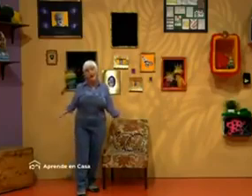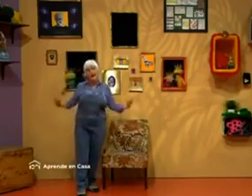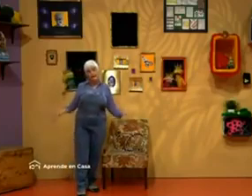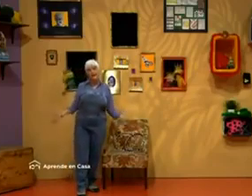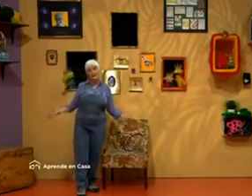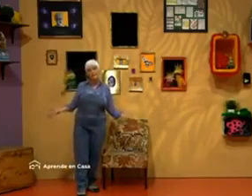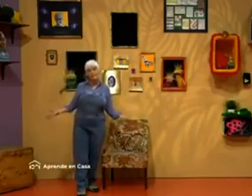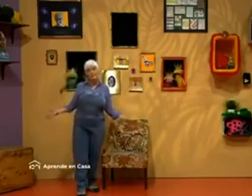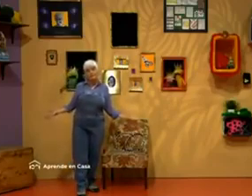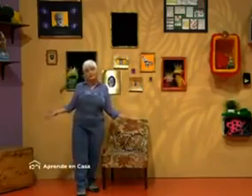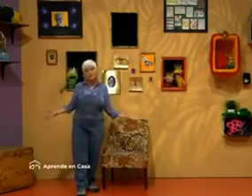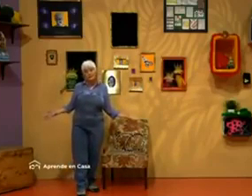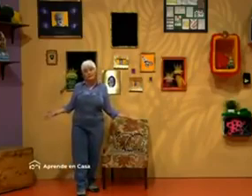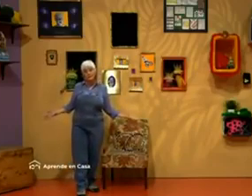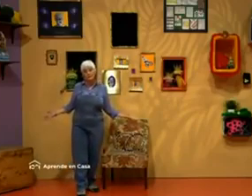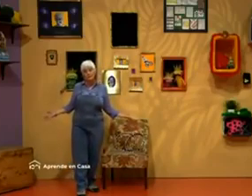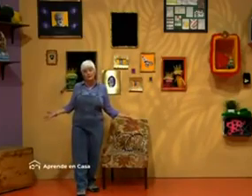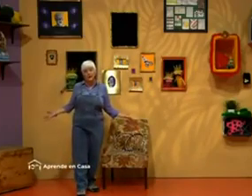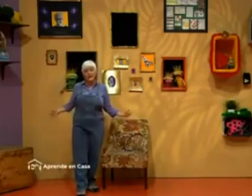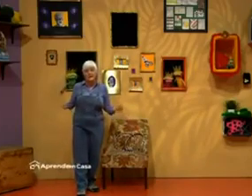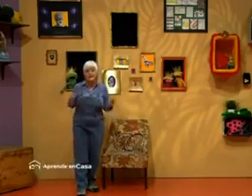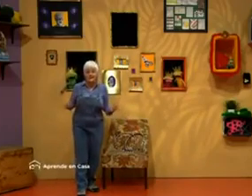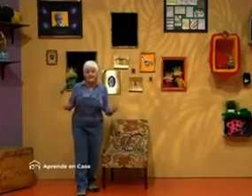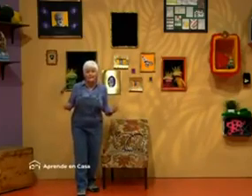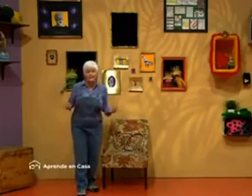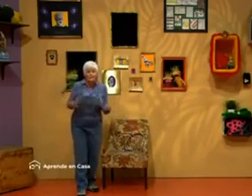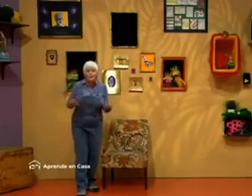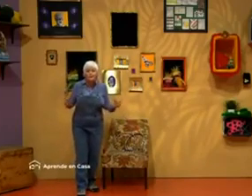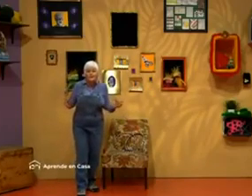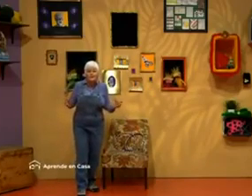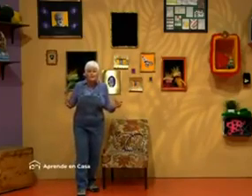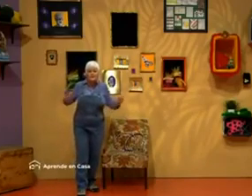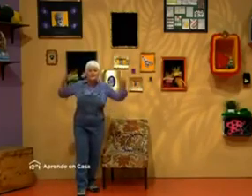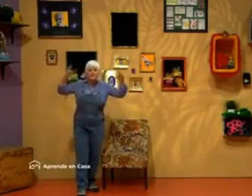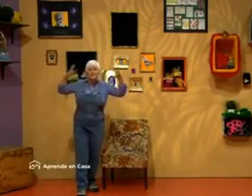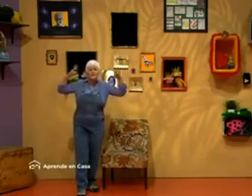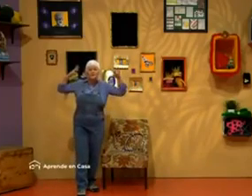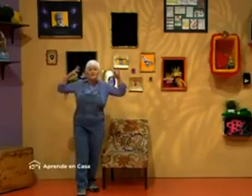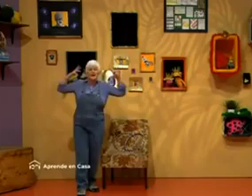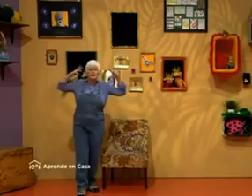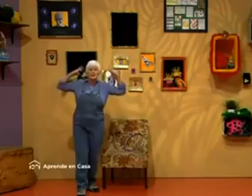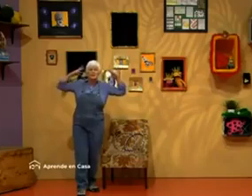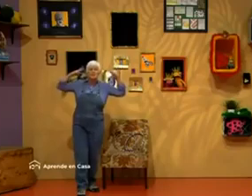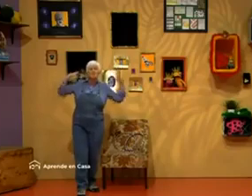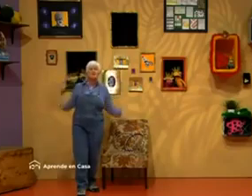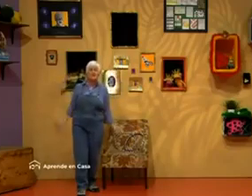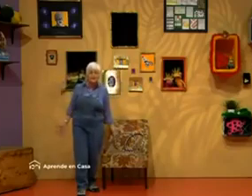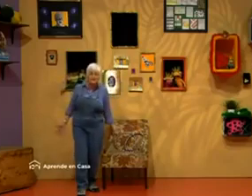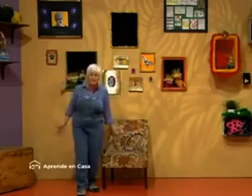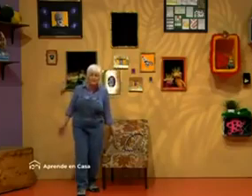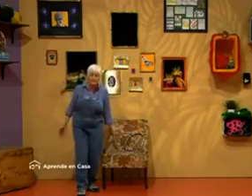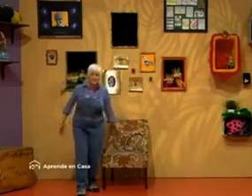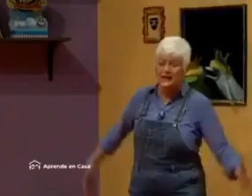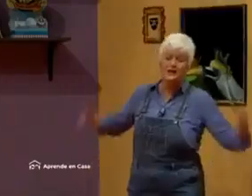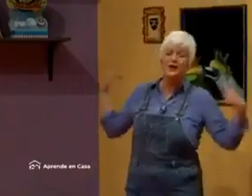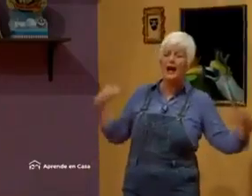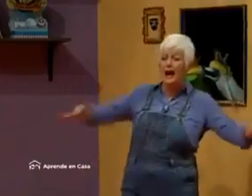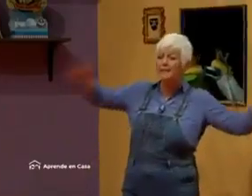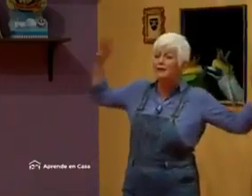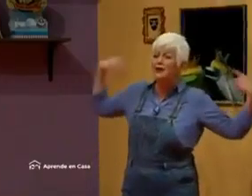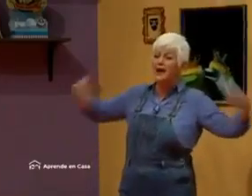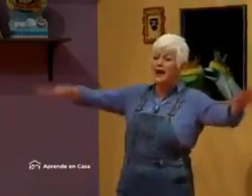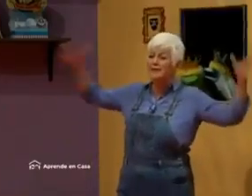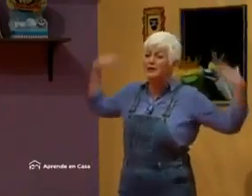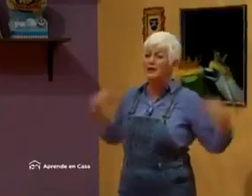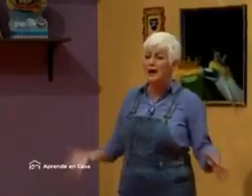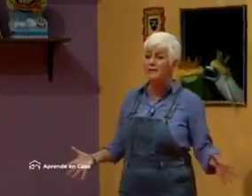servían para alegrar al pobre príncipe del Meunet. Ese día, por cualquier cosita, se ponía a llorar muchísimo. Y